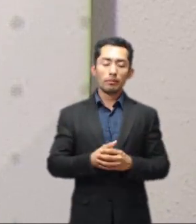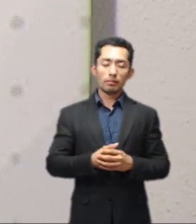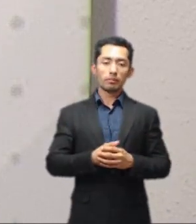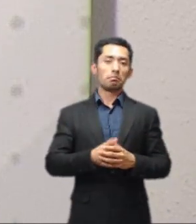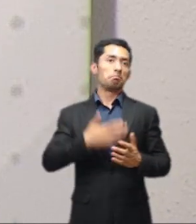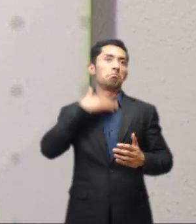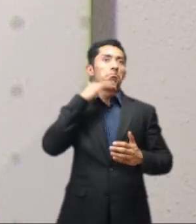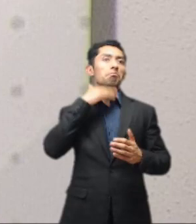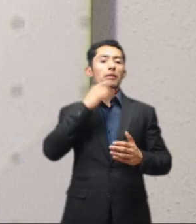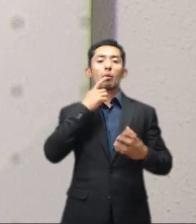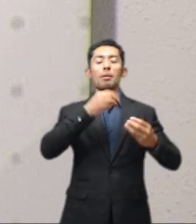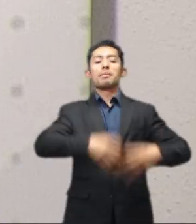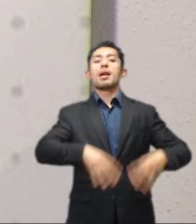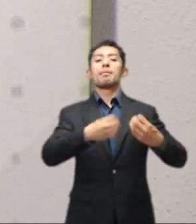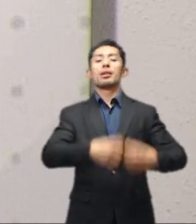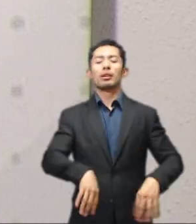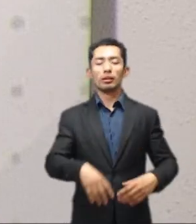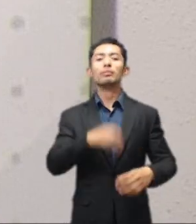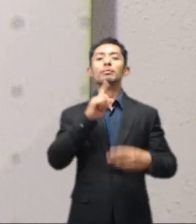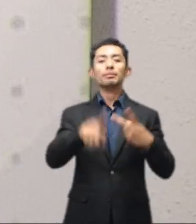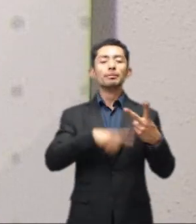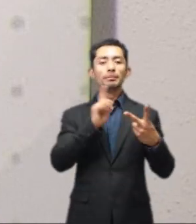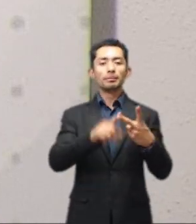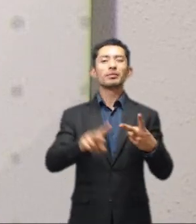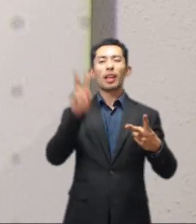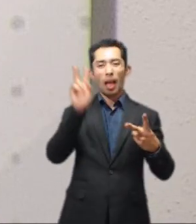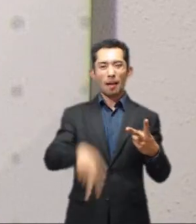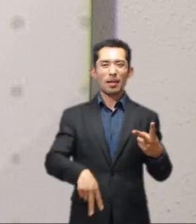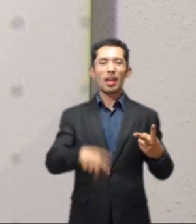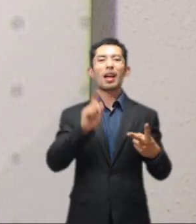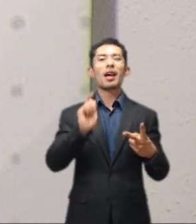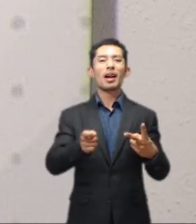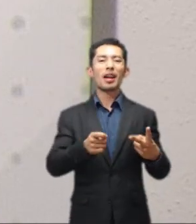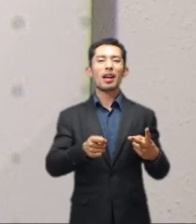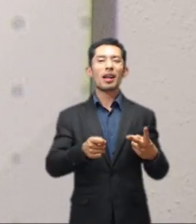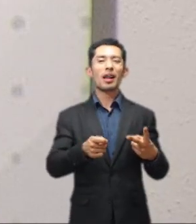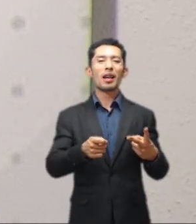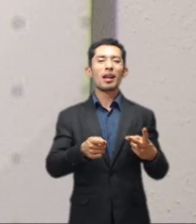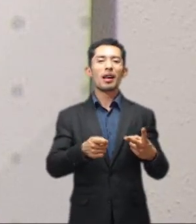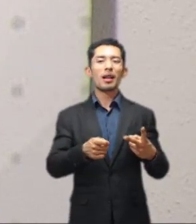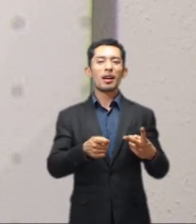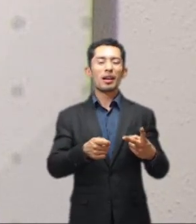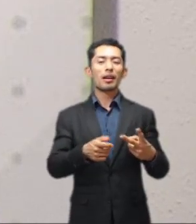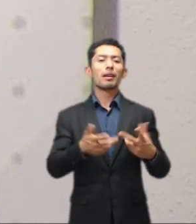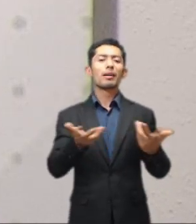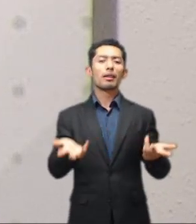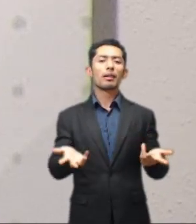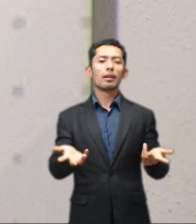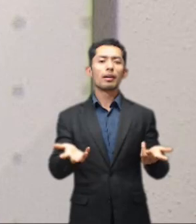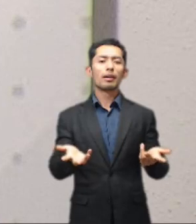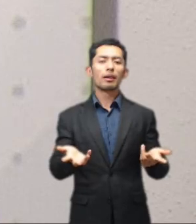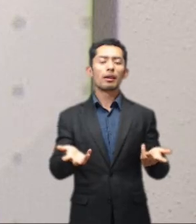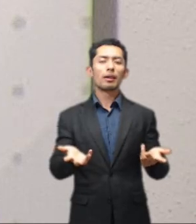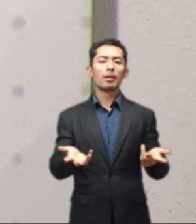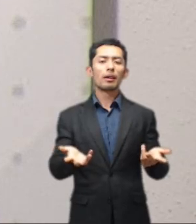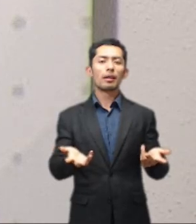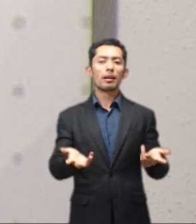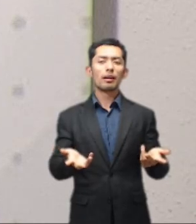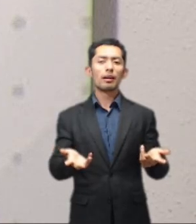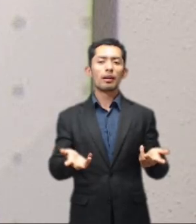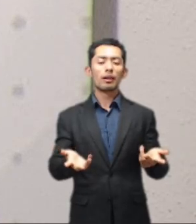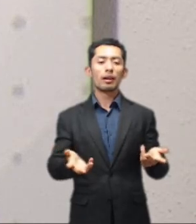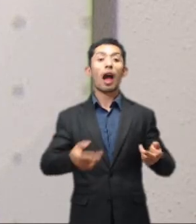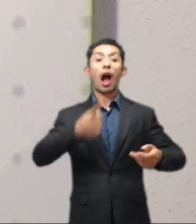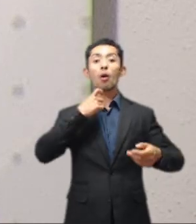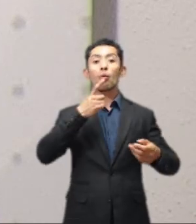involuntariamente número dos efectivamente cerrarle paso a la eh extracción eh